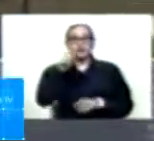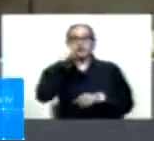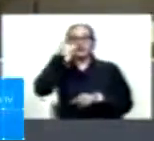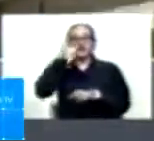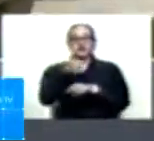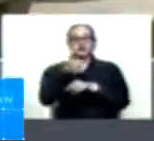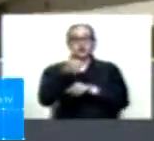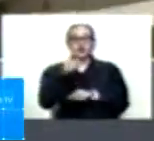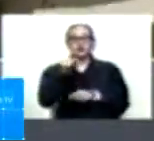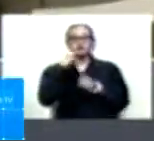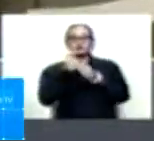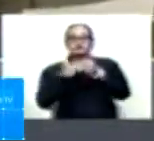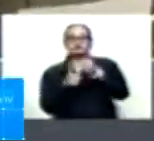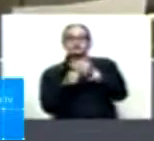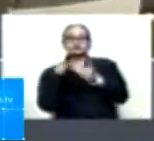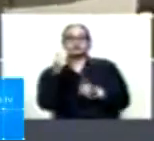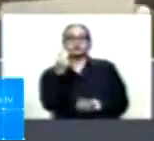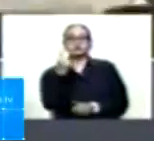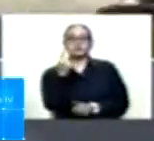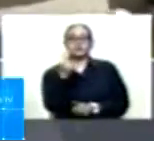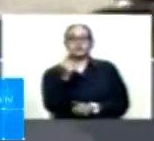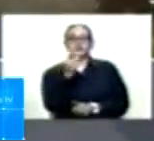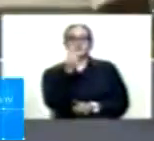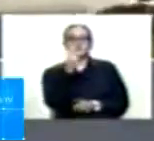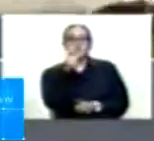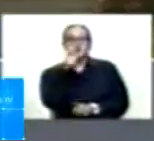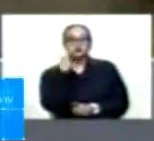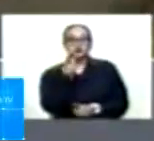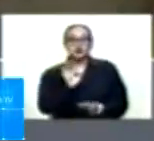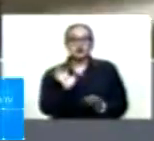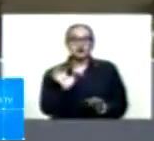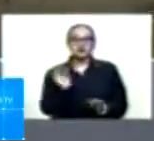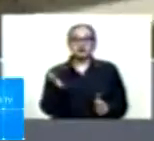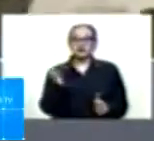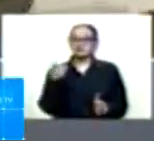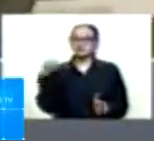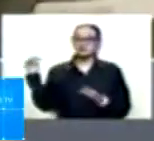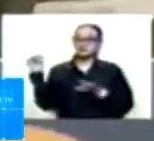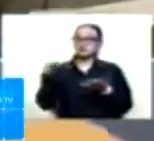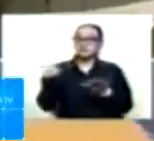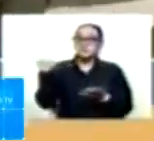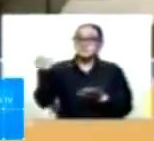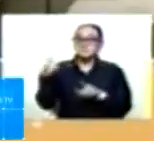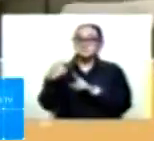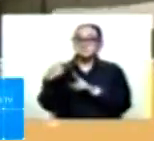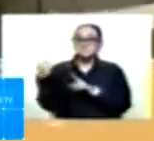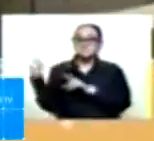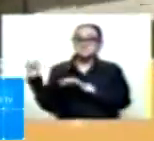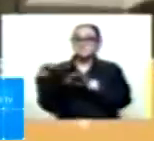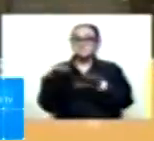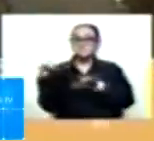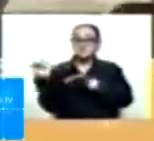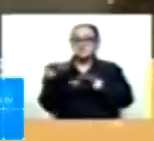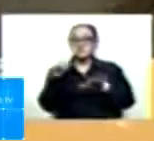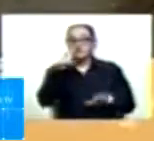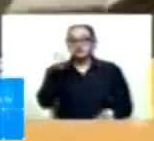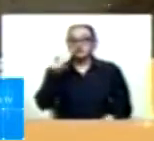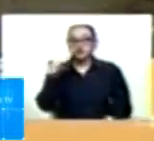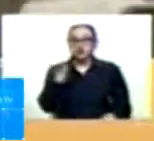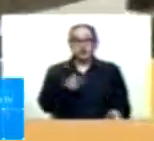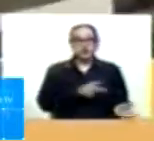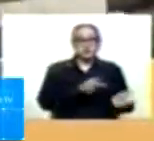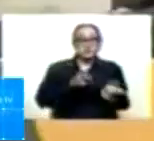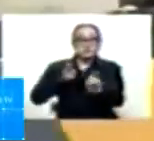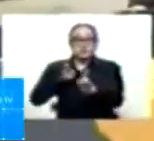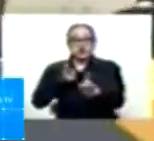un director y un subdirector, y las fuerzas del orden tuvieron que actuar y fueron recibidos con